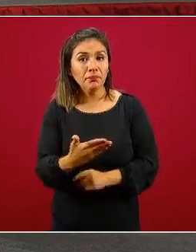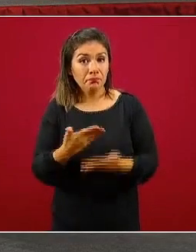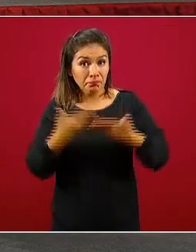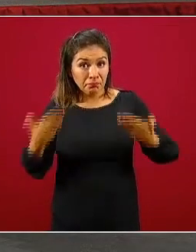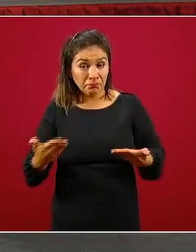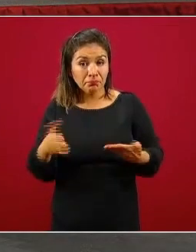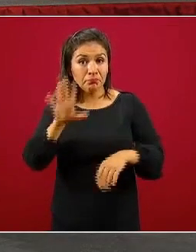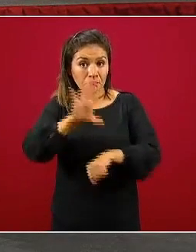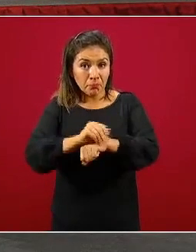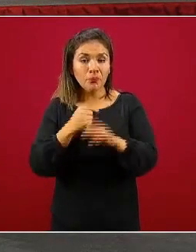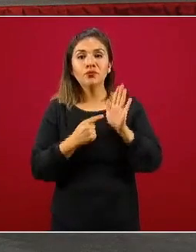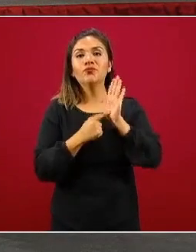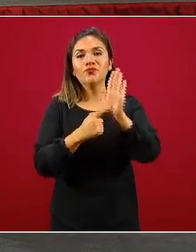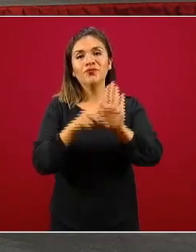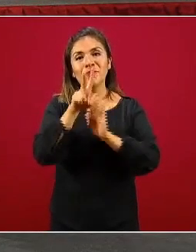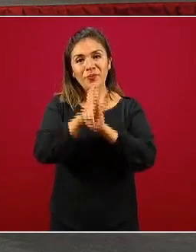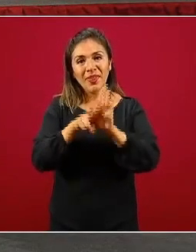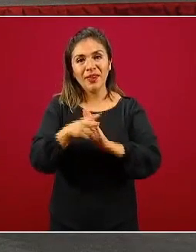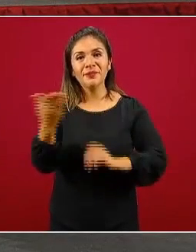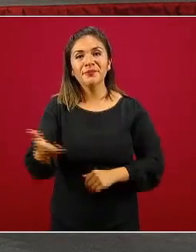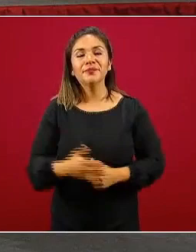permiten, quisiéramos pasarles el video.